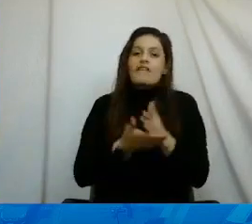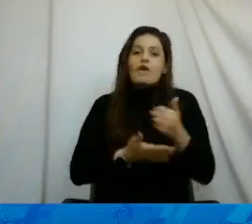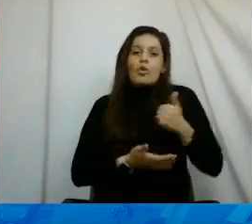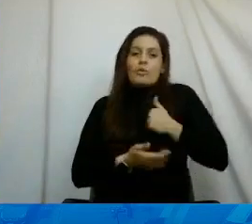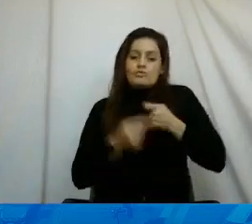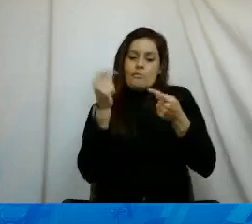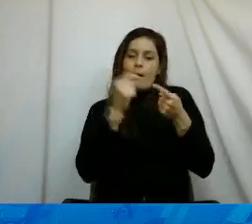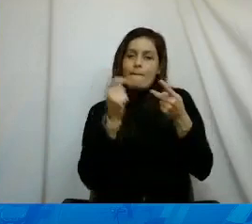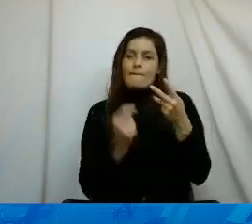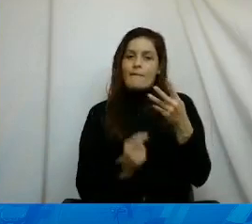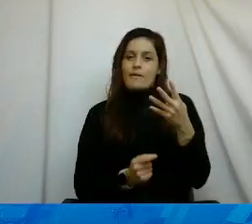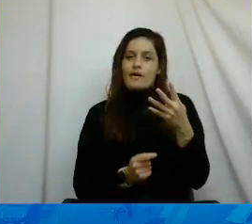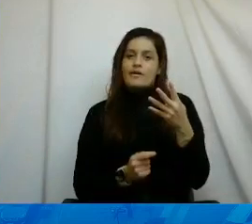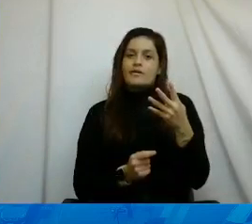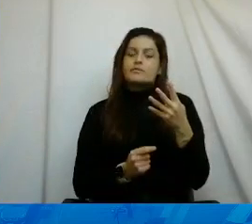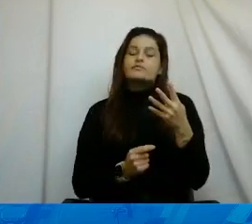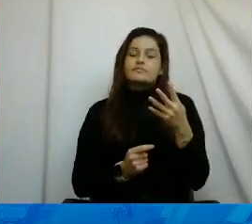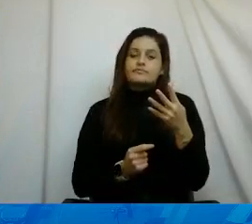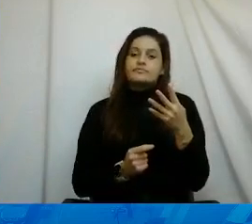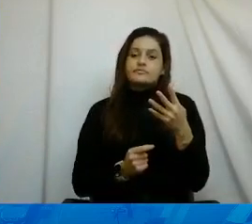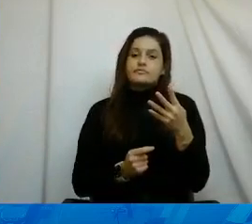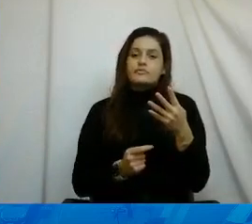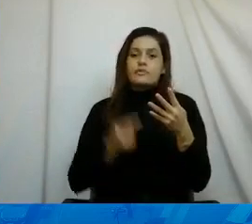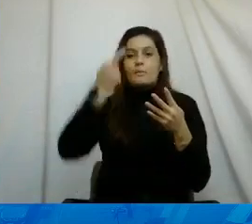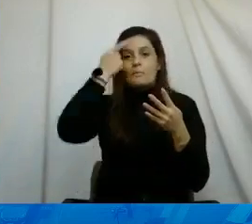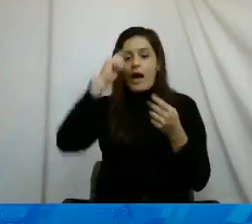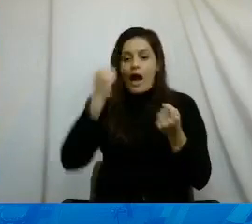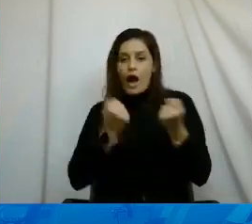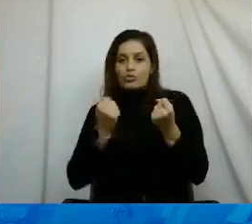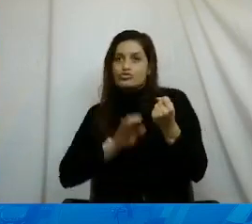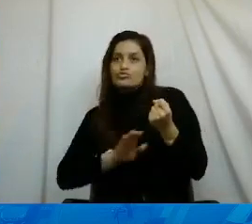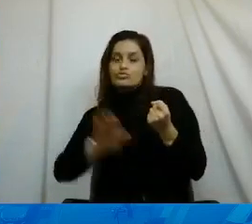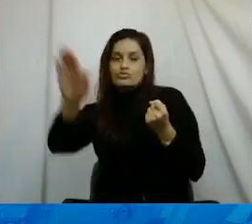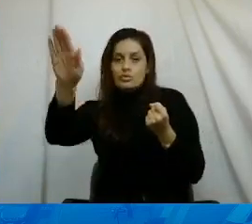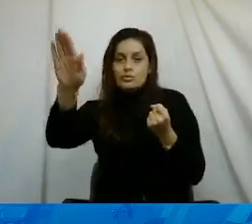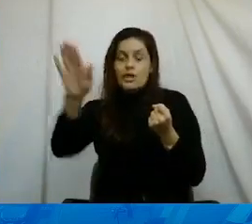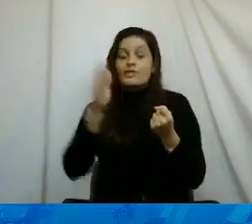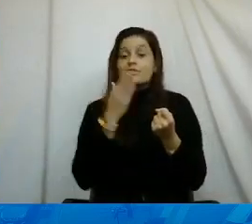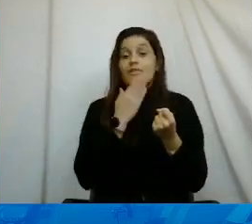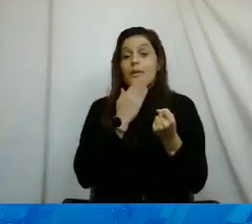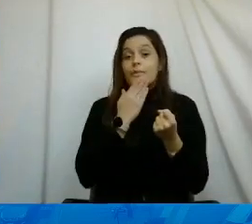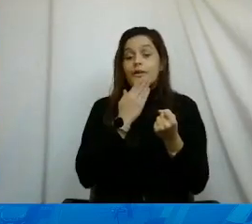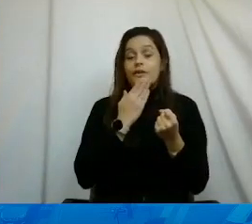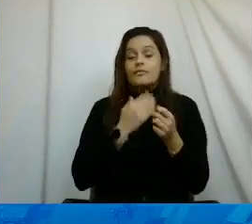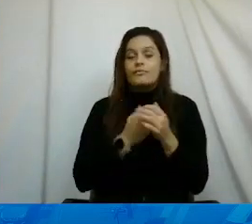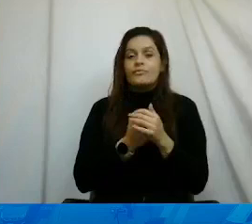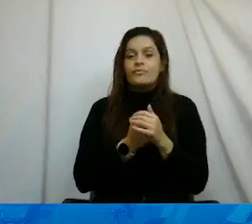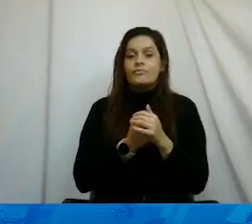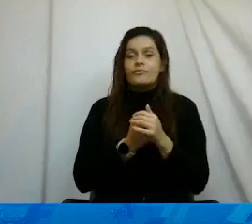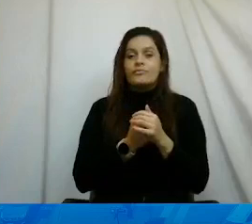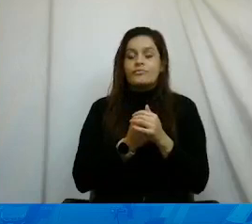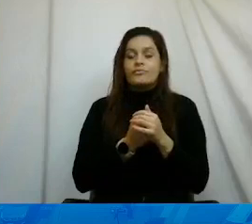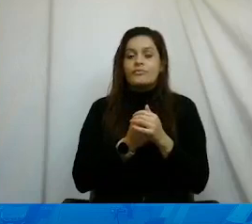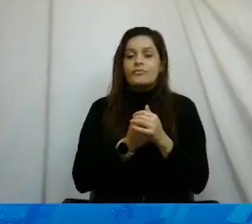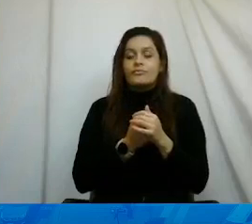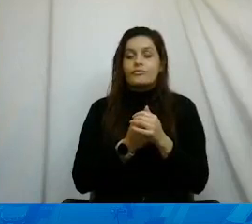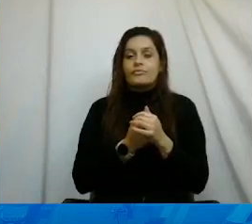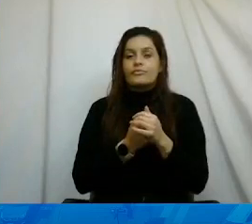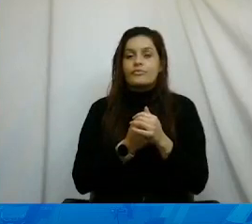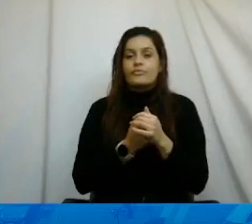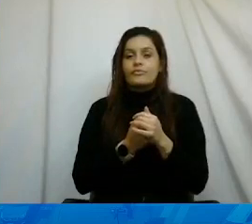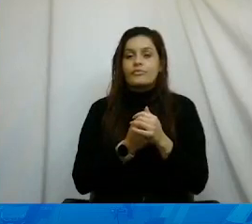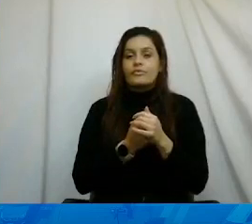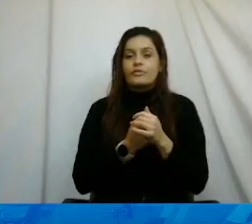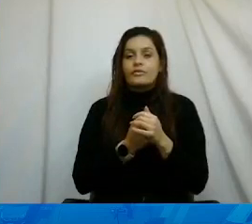características por el tema de la rugosidad para poder subir los vehículos. Y también porque se encuentra parte dentro de la